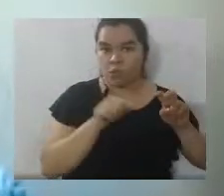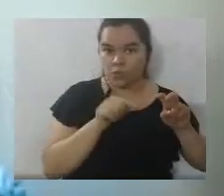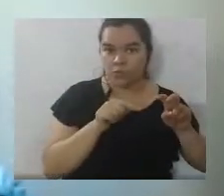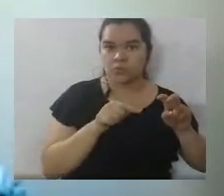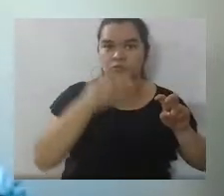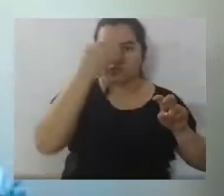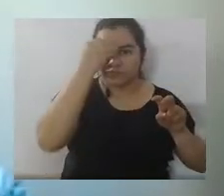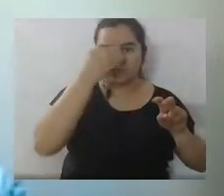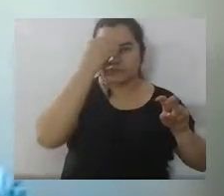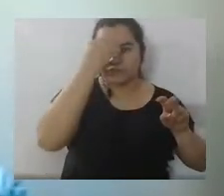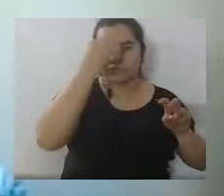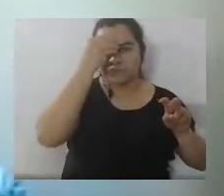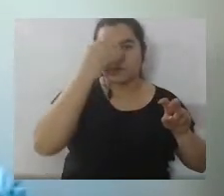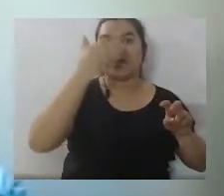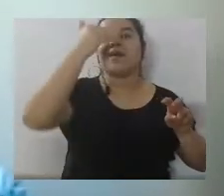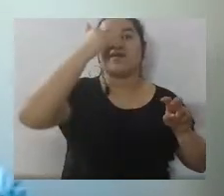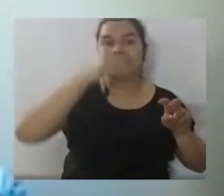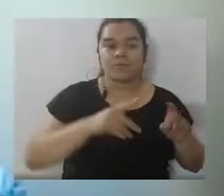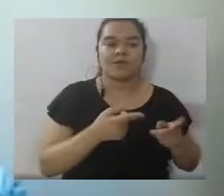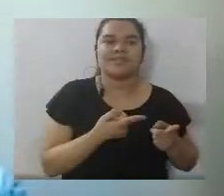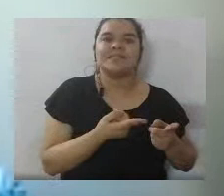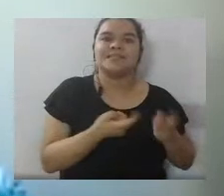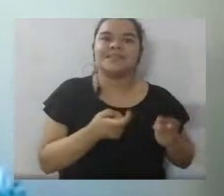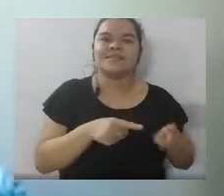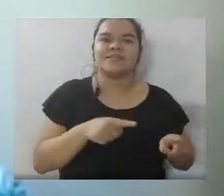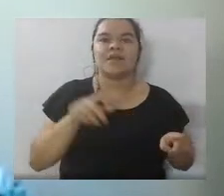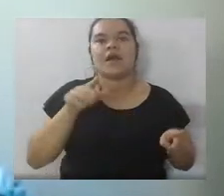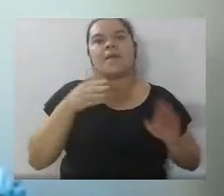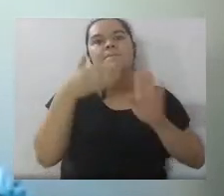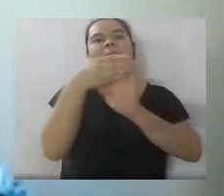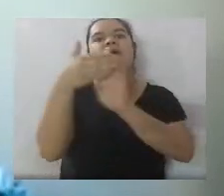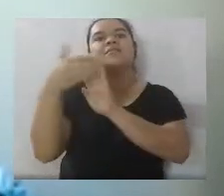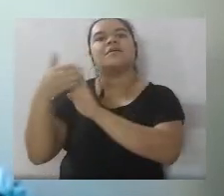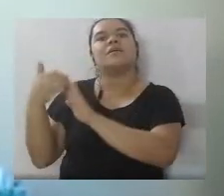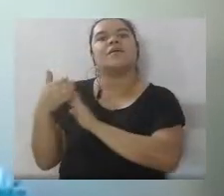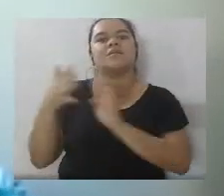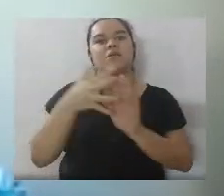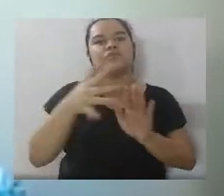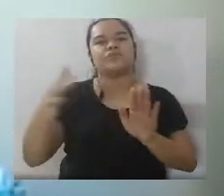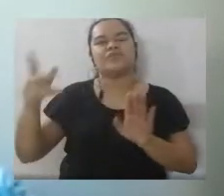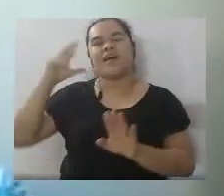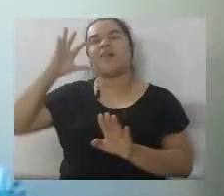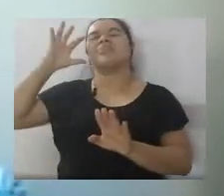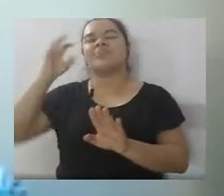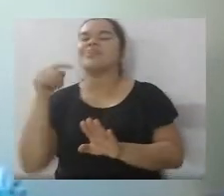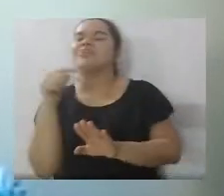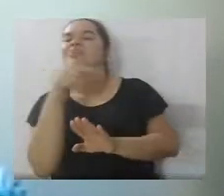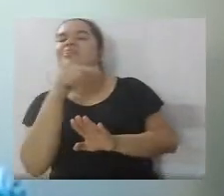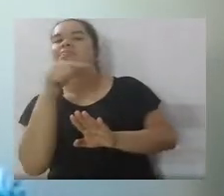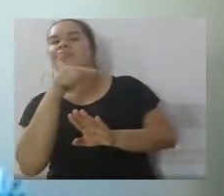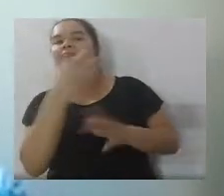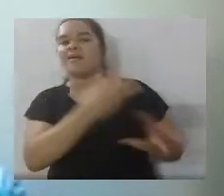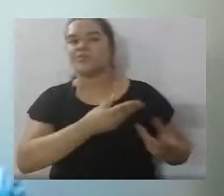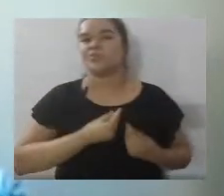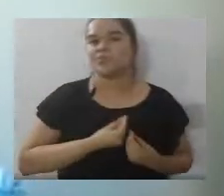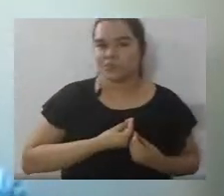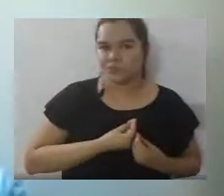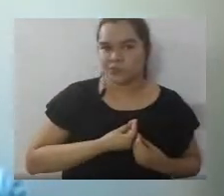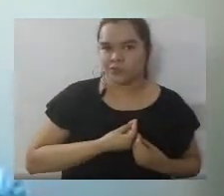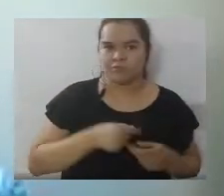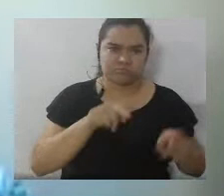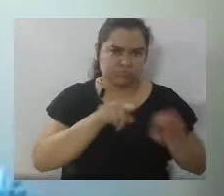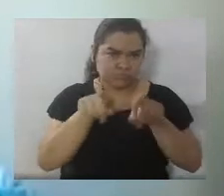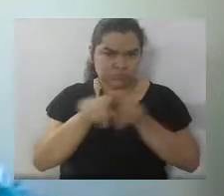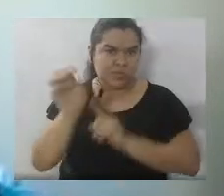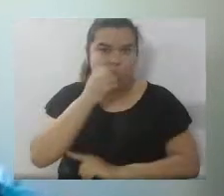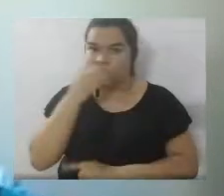trabajar, los van a necesitar a lo largo de todo el cursado de las carreras, ya sea cualquiera de ellas